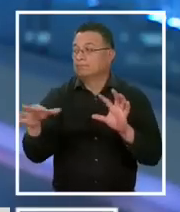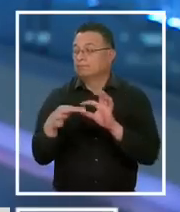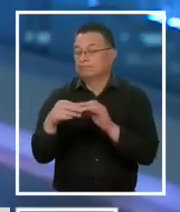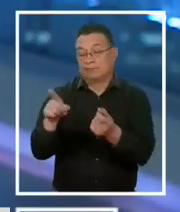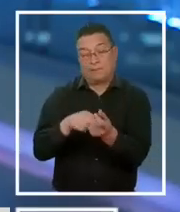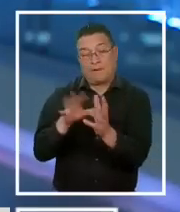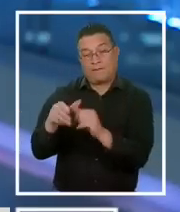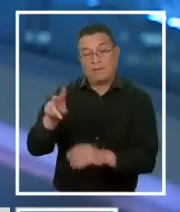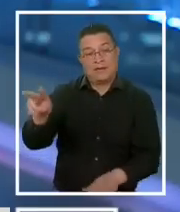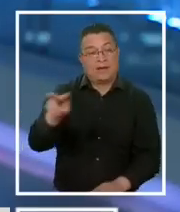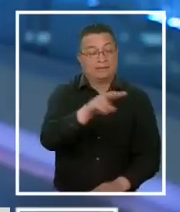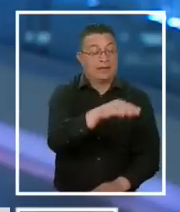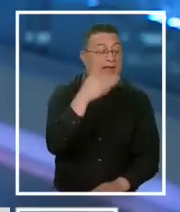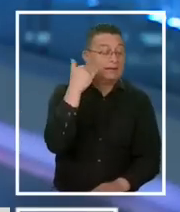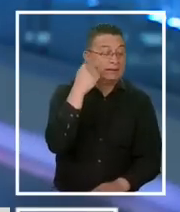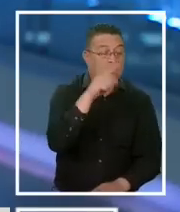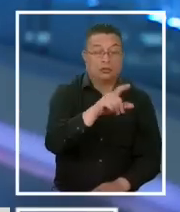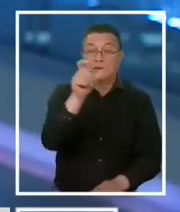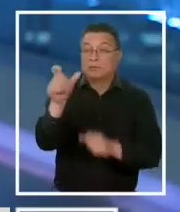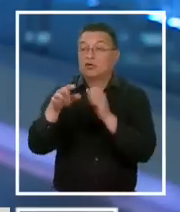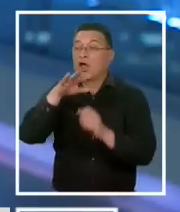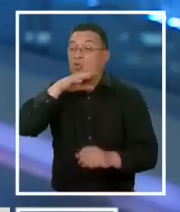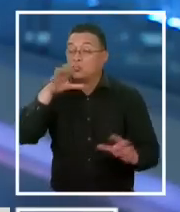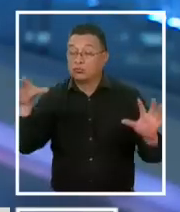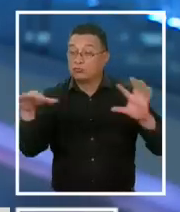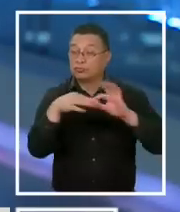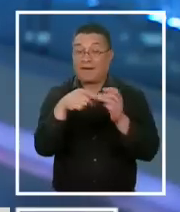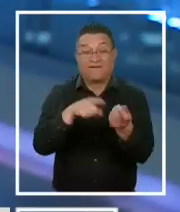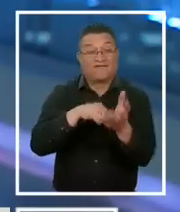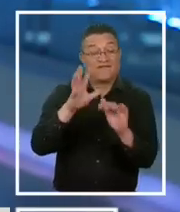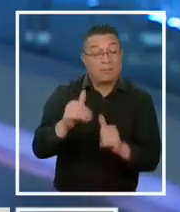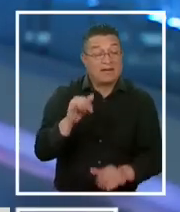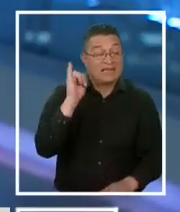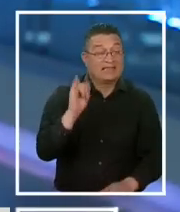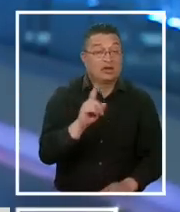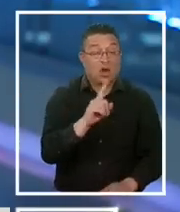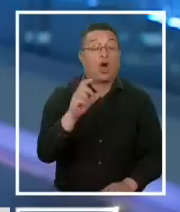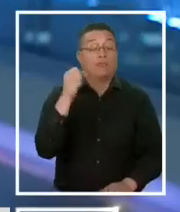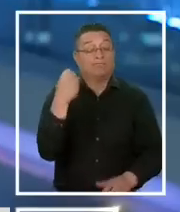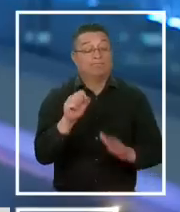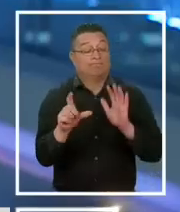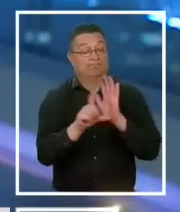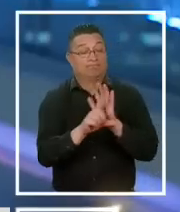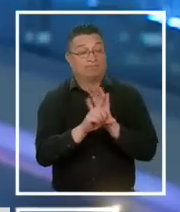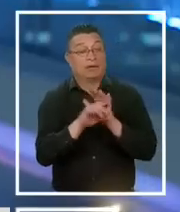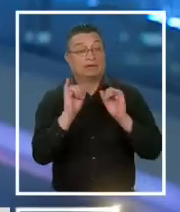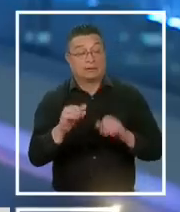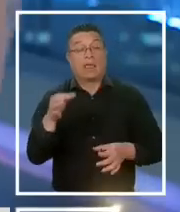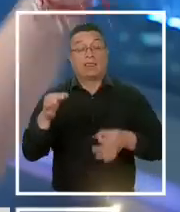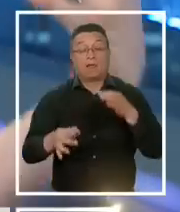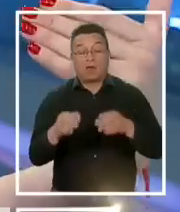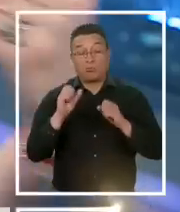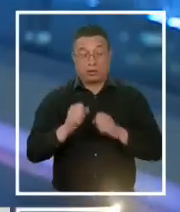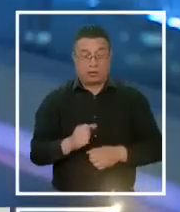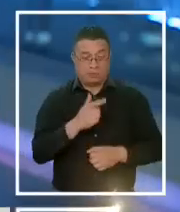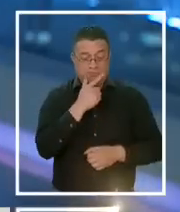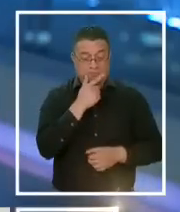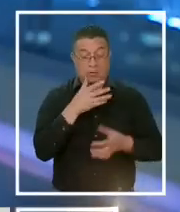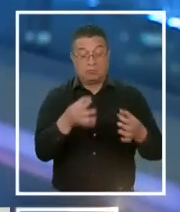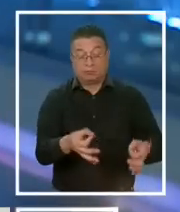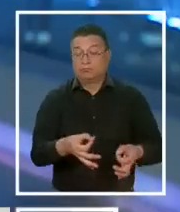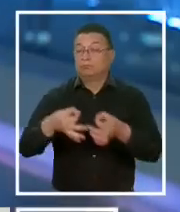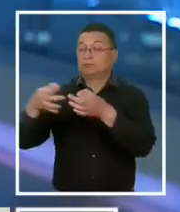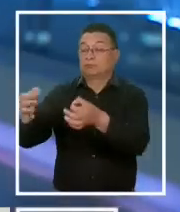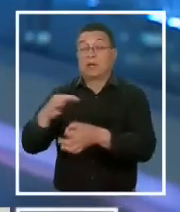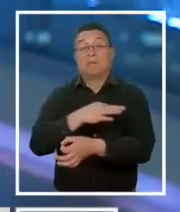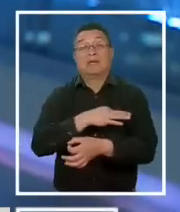parental entre ese niño y esas personas adultas si aquello puede ser constitutivo delito no el propio tribunal puede remitir los antecedentes